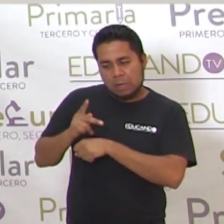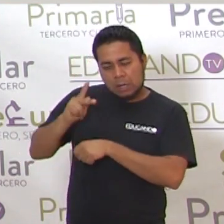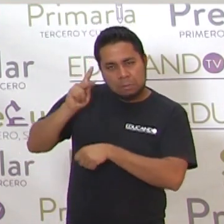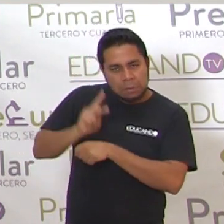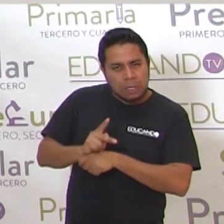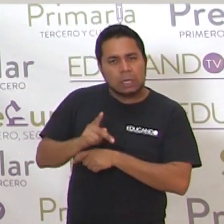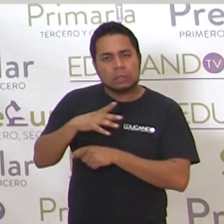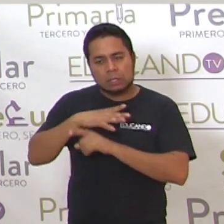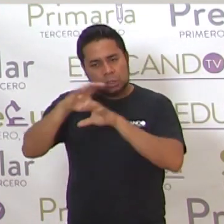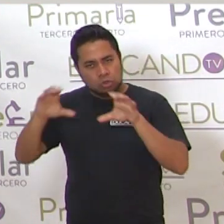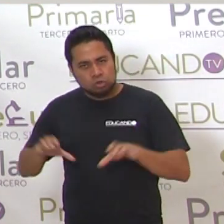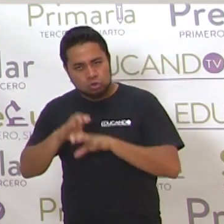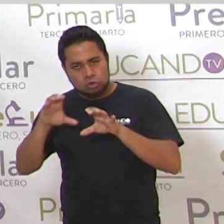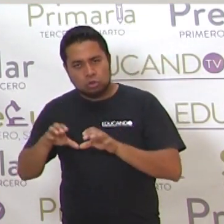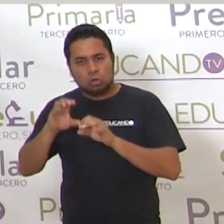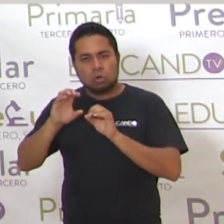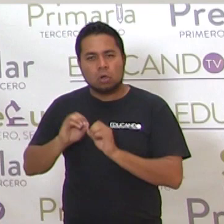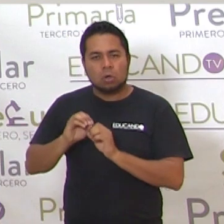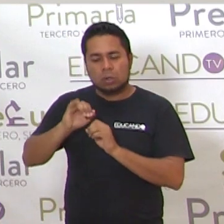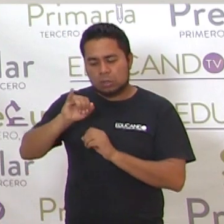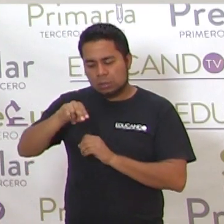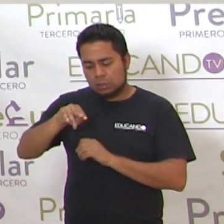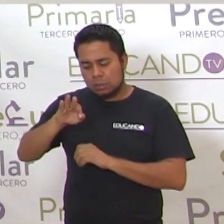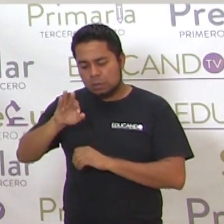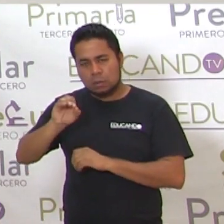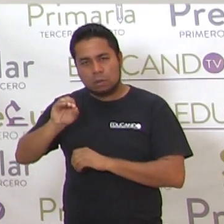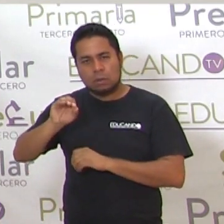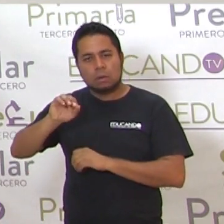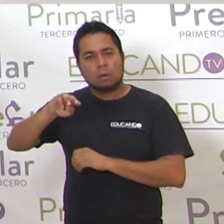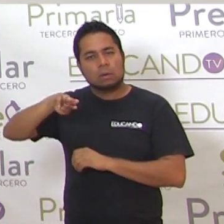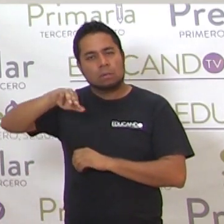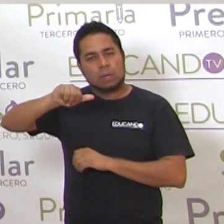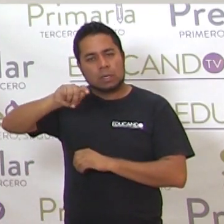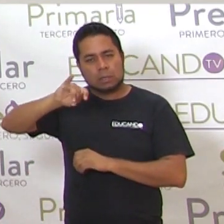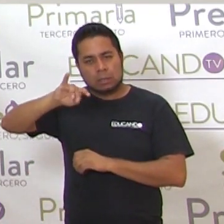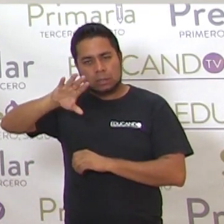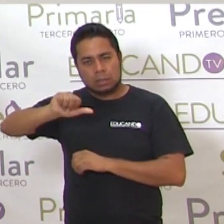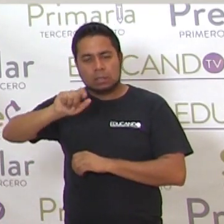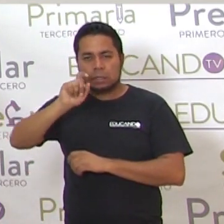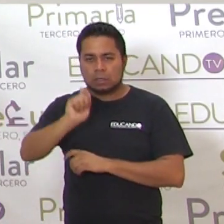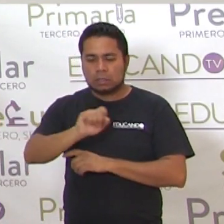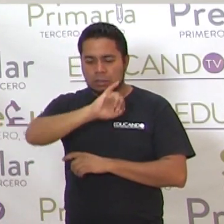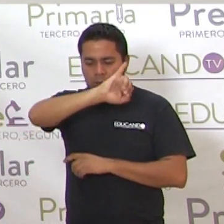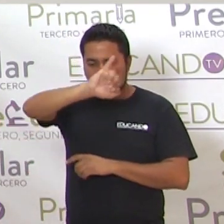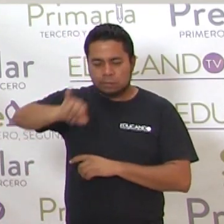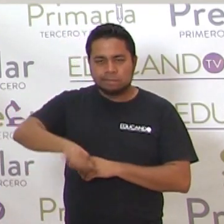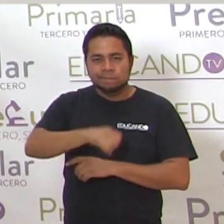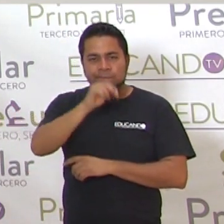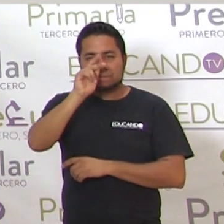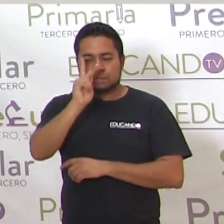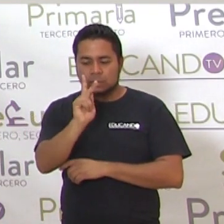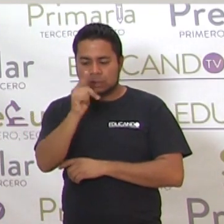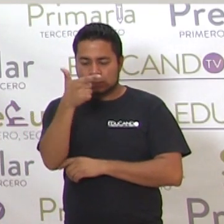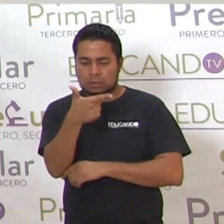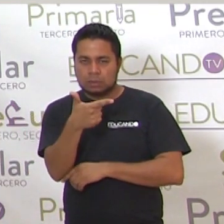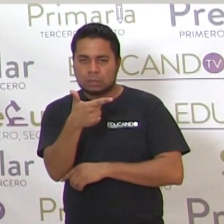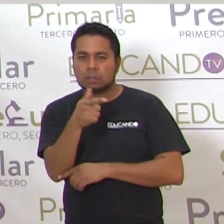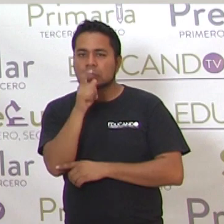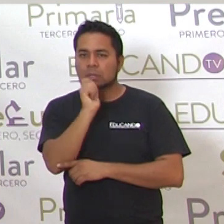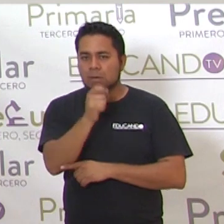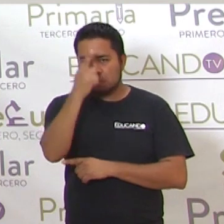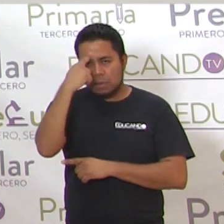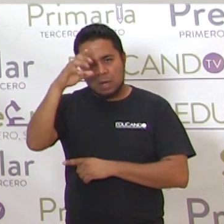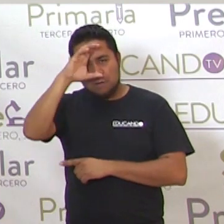computación o informática y jpg son el nombre que se le llama a las